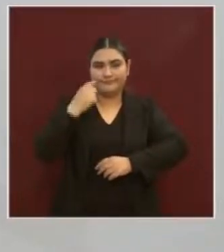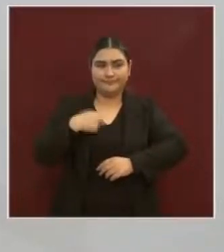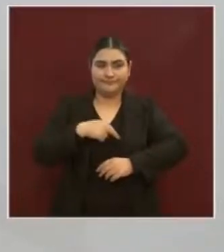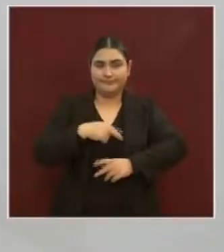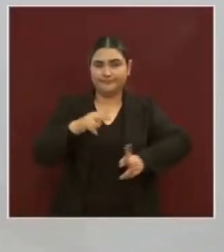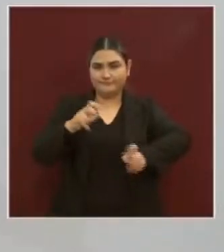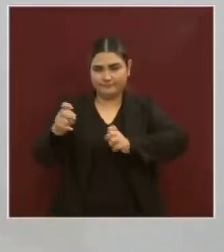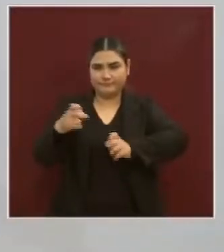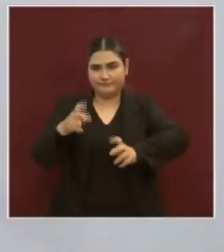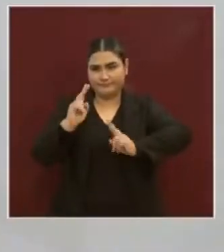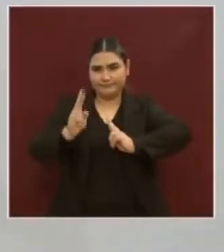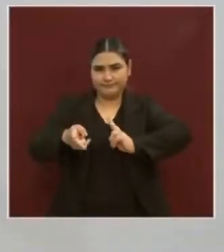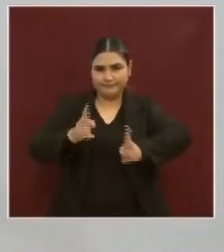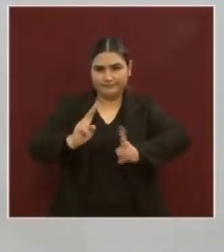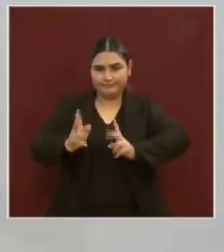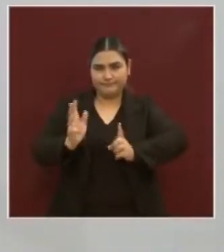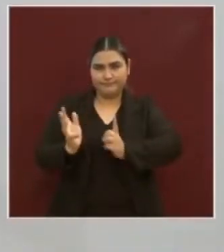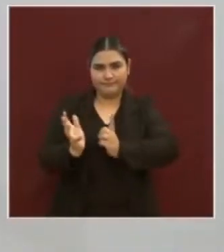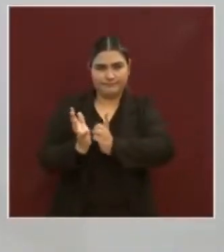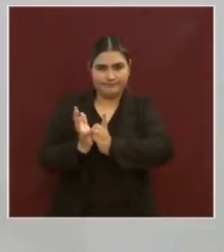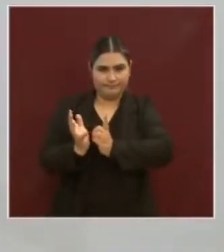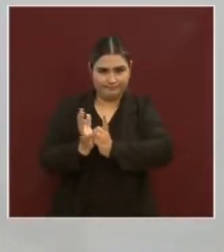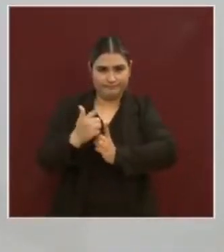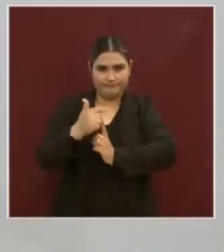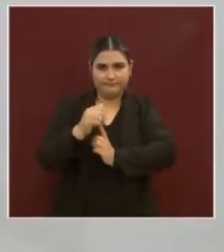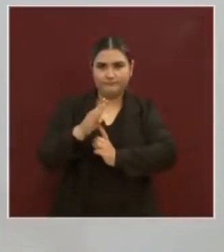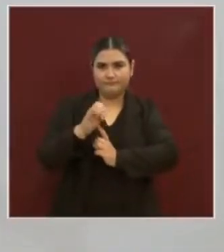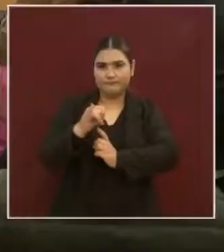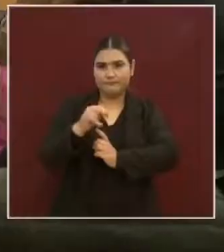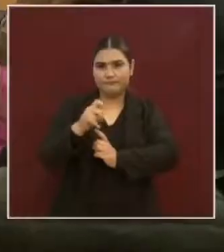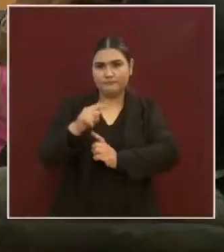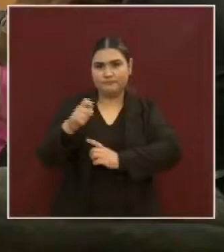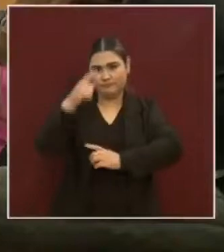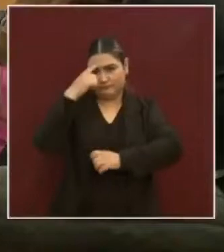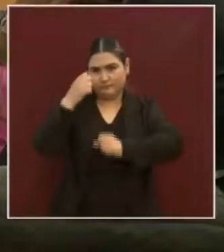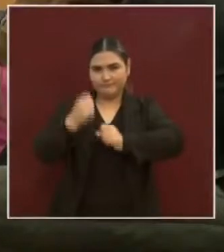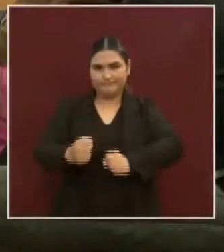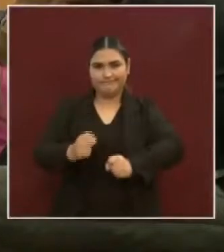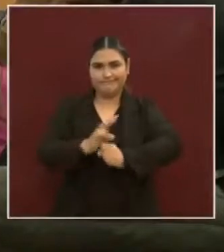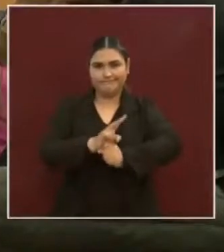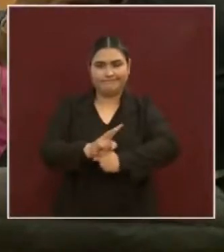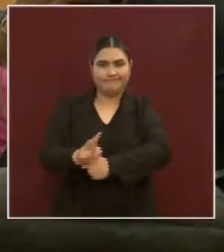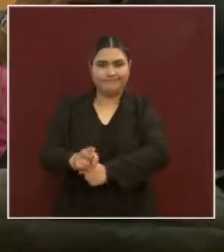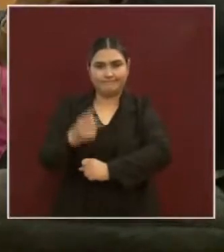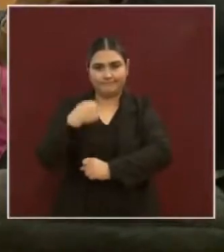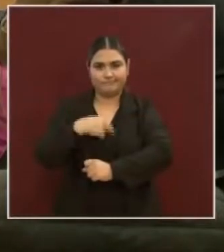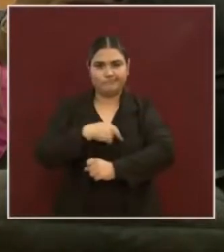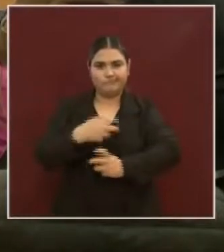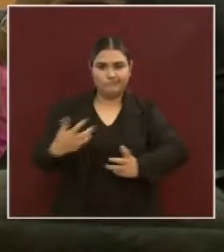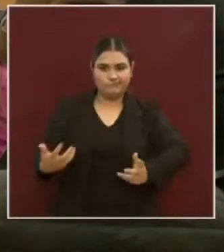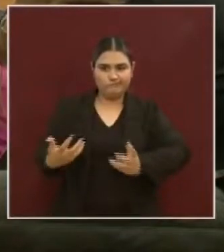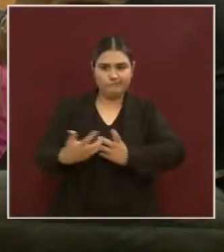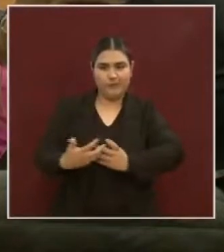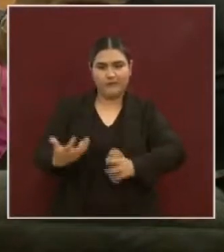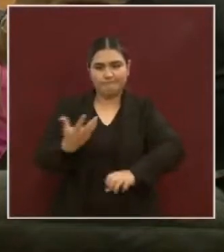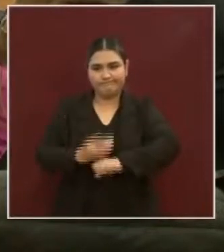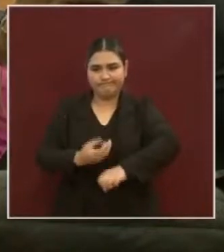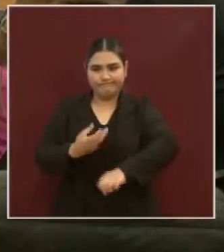permanente en el Gabinete de Seguridad y estamos adaptando otras